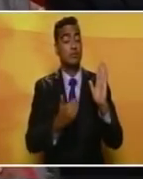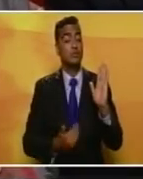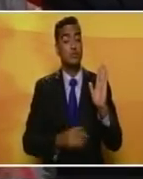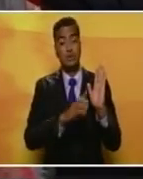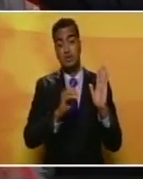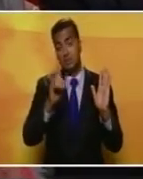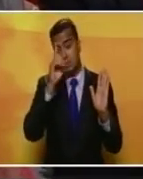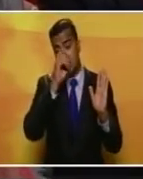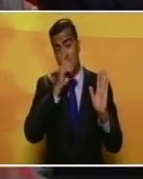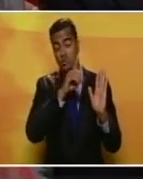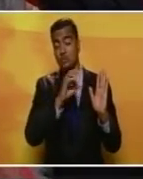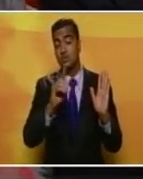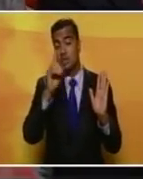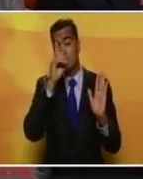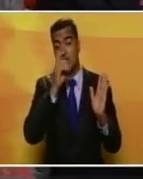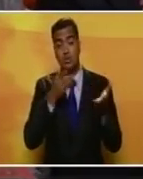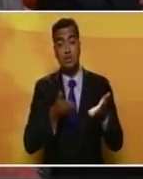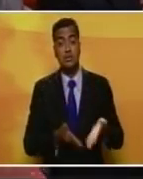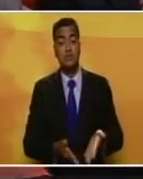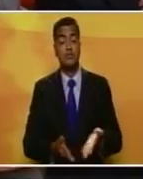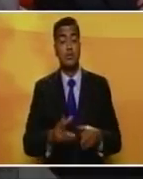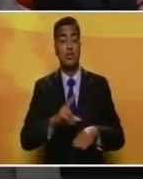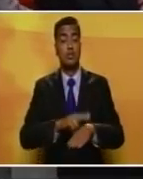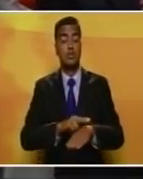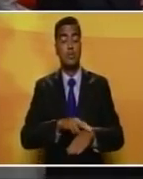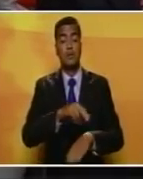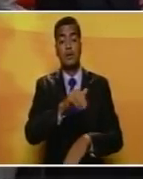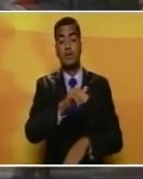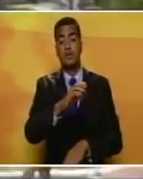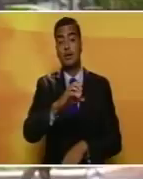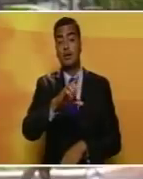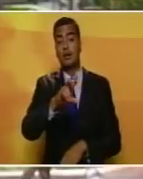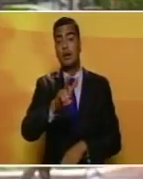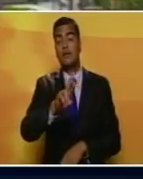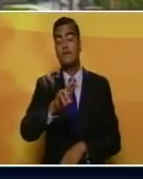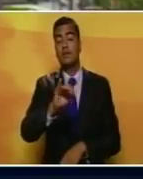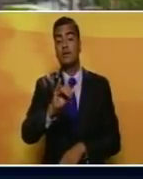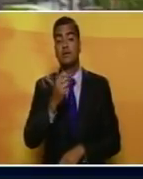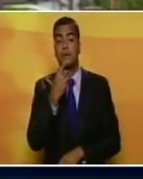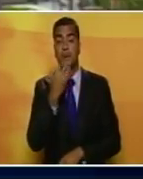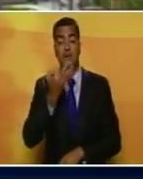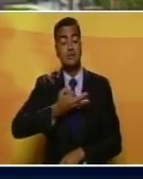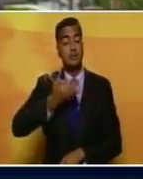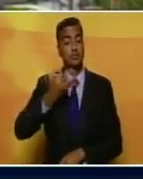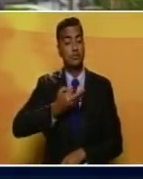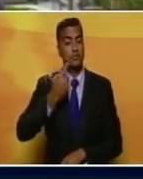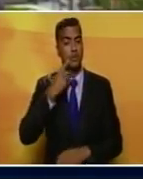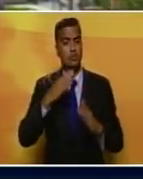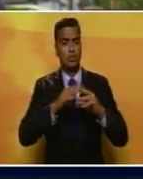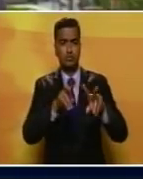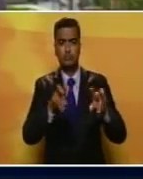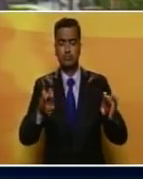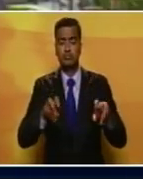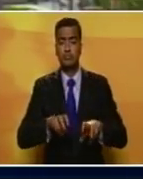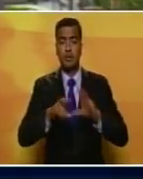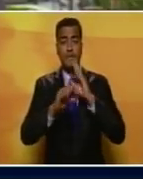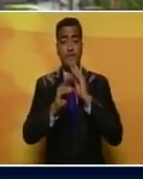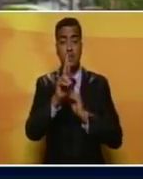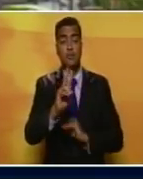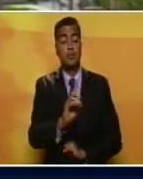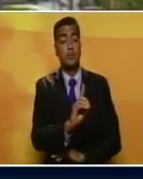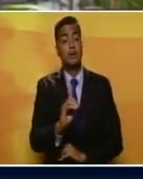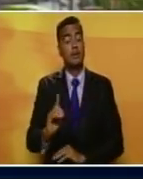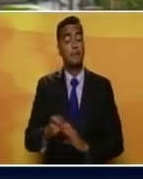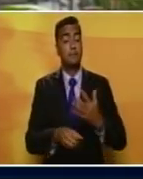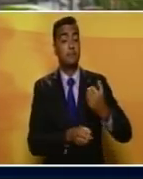que el país se exprese y que el país logre el cambio que los venezolanos queremos hacer El presidente del IFEDEC ofreció